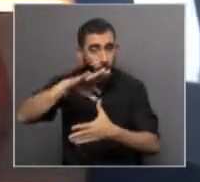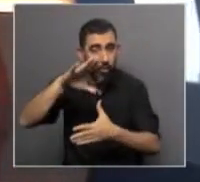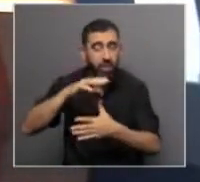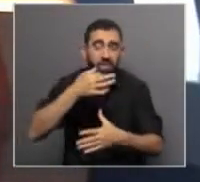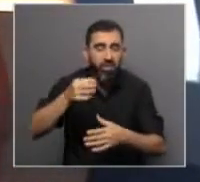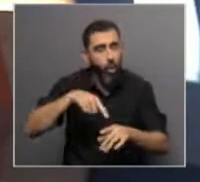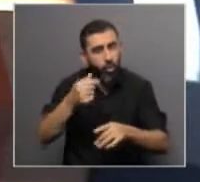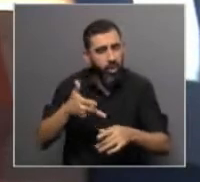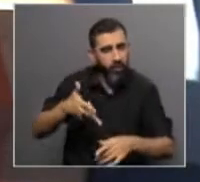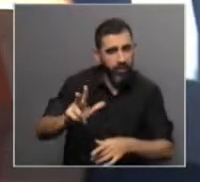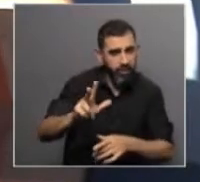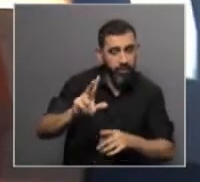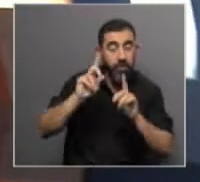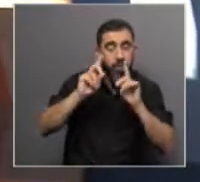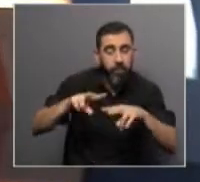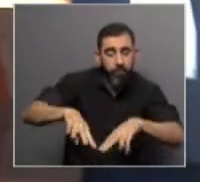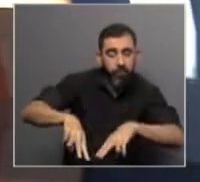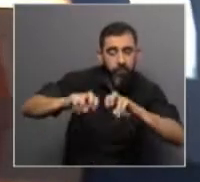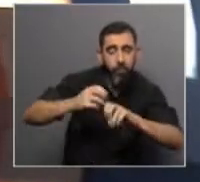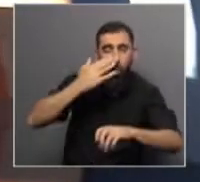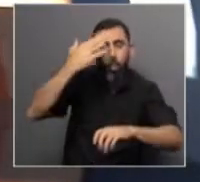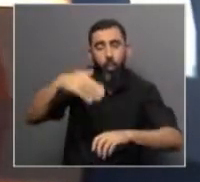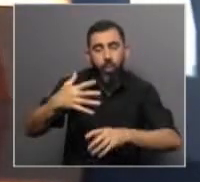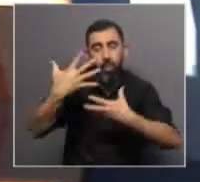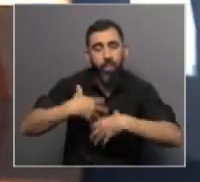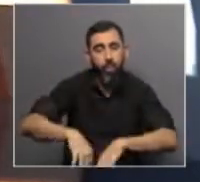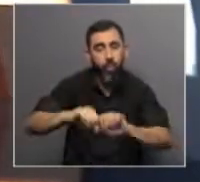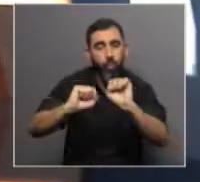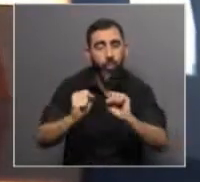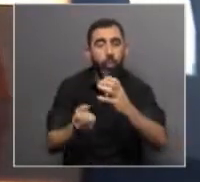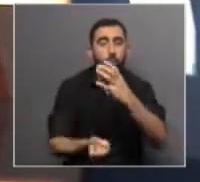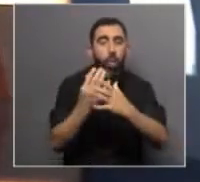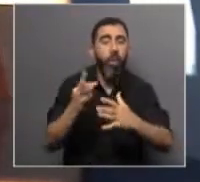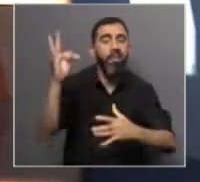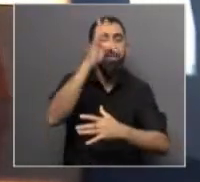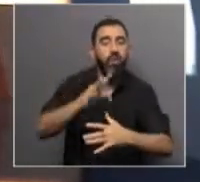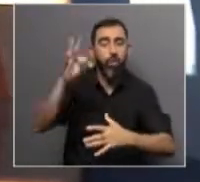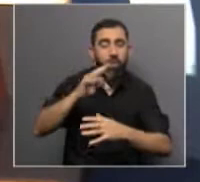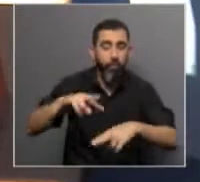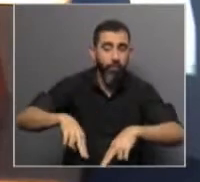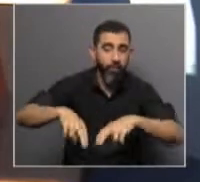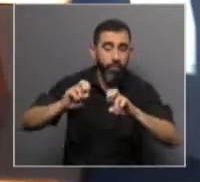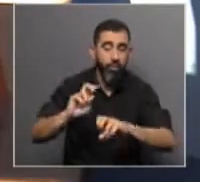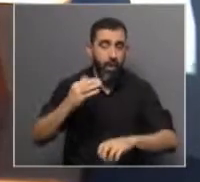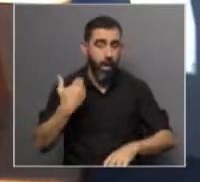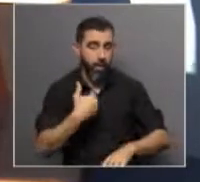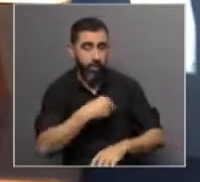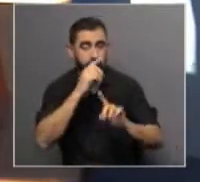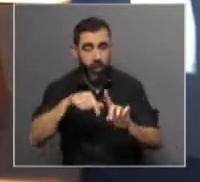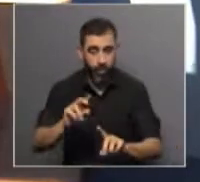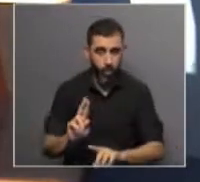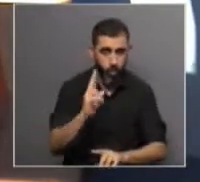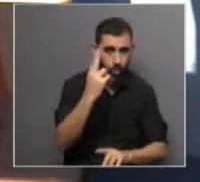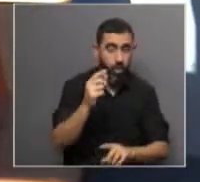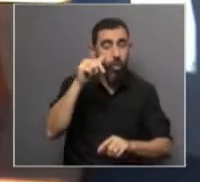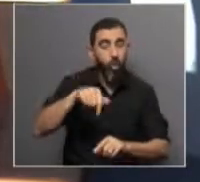fecha. Examinaremos los últimos hallazgos y las nuevas teorías con investigadores de Argentina y también de nuestro país.